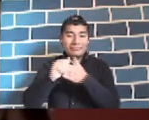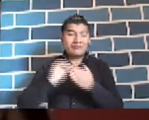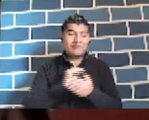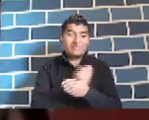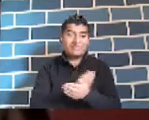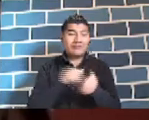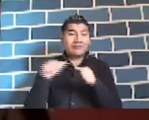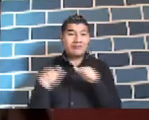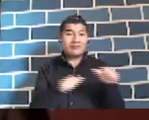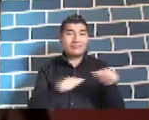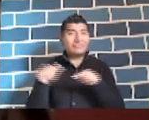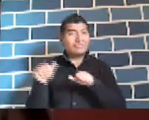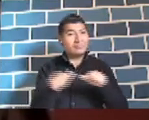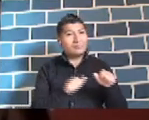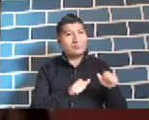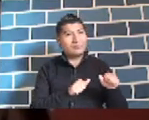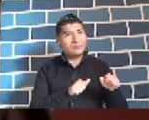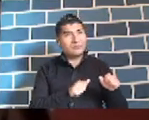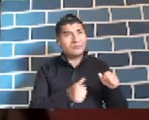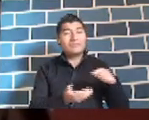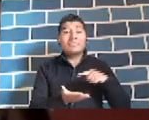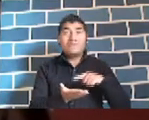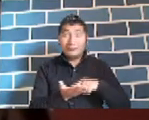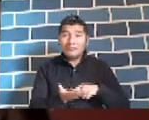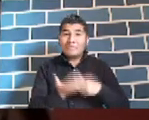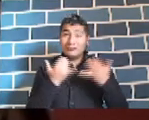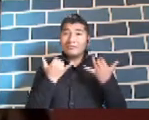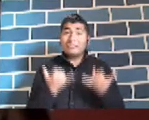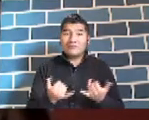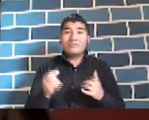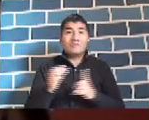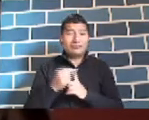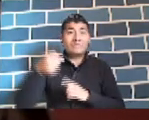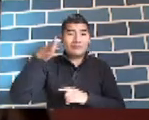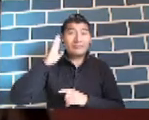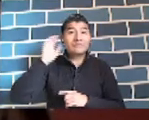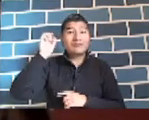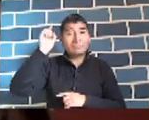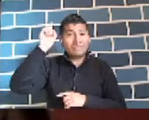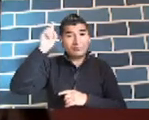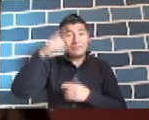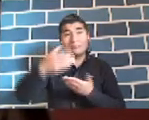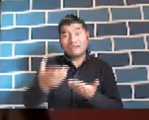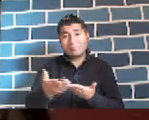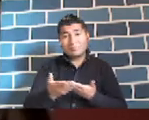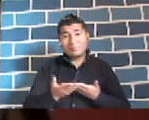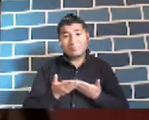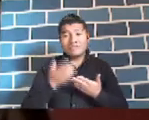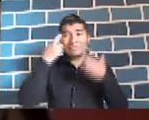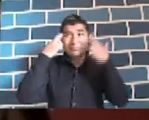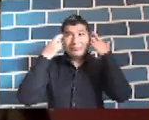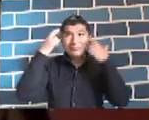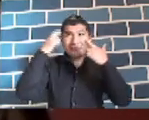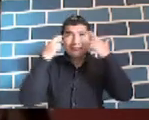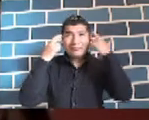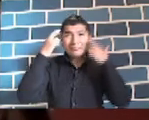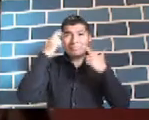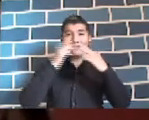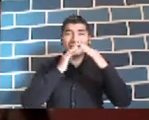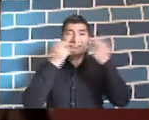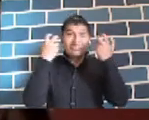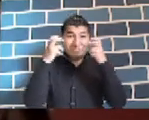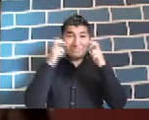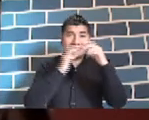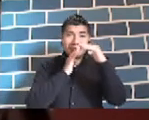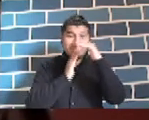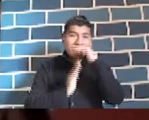acciones en ese sentido hoy la palabra de dios nos invita a reflexionar sobre la humildad